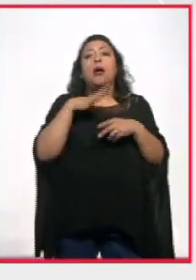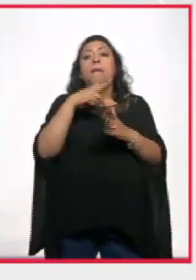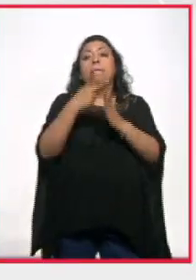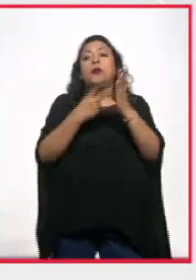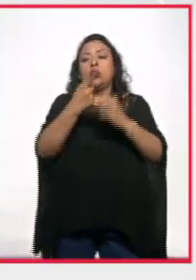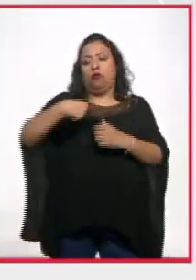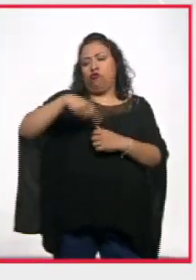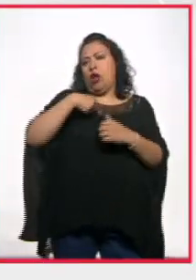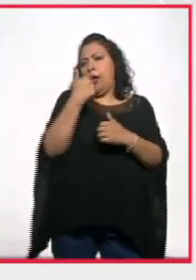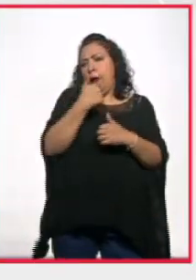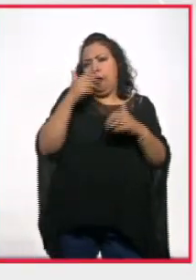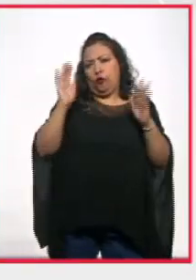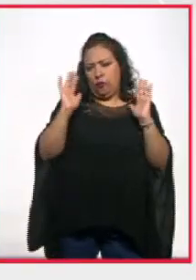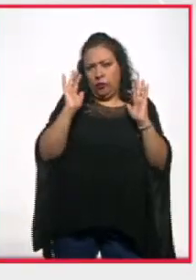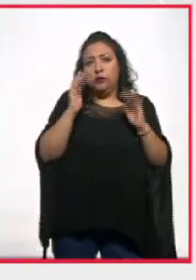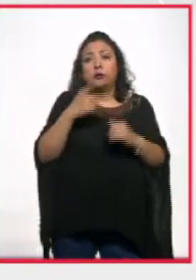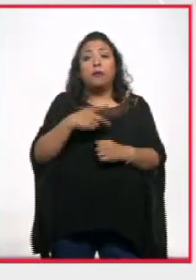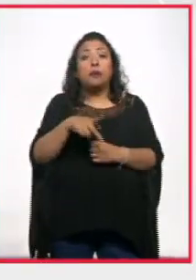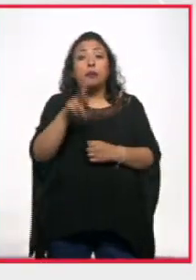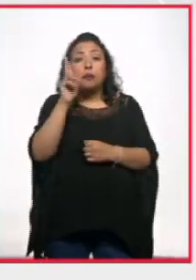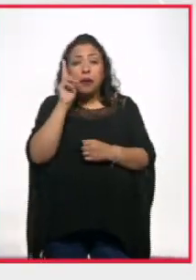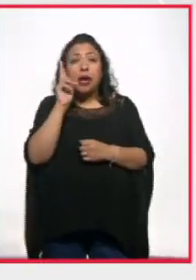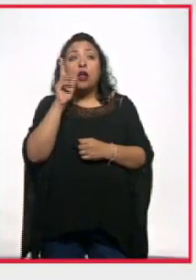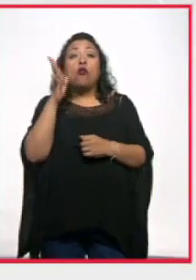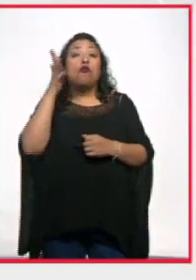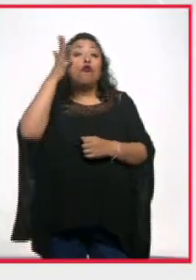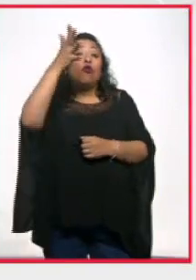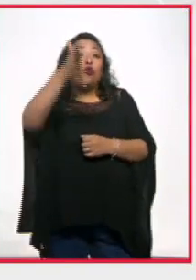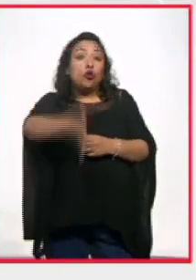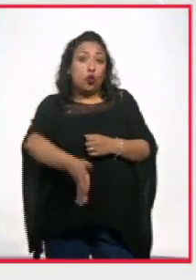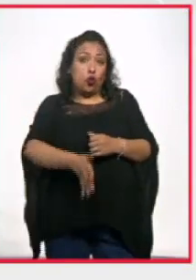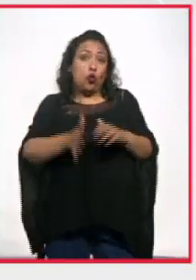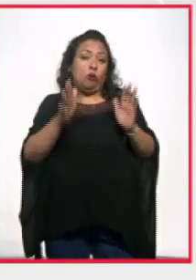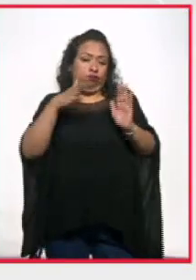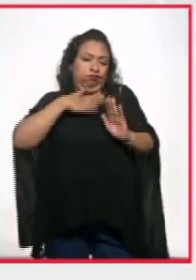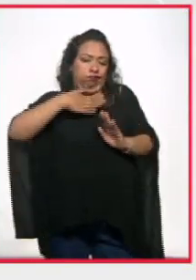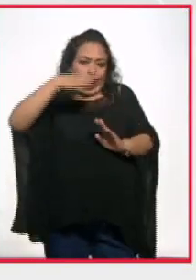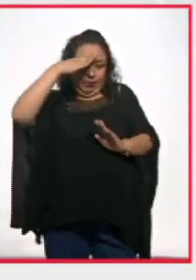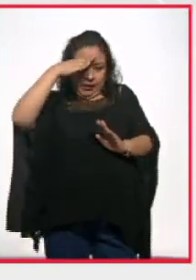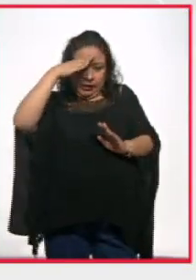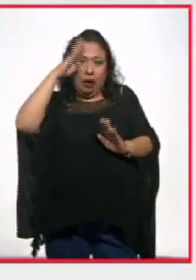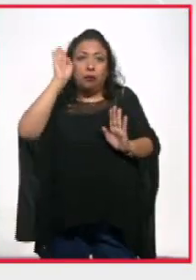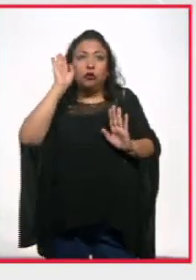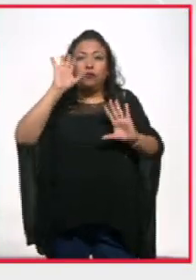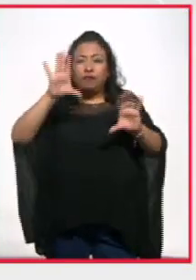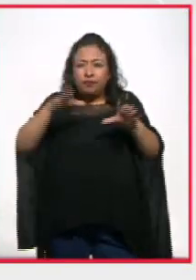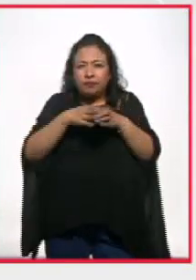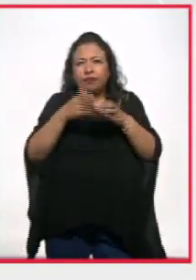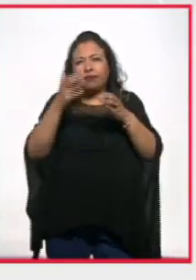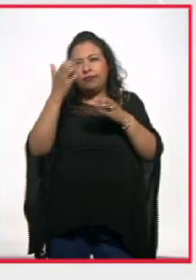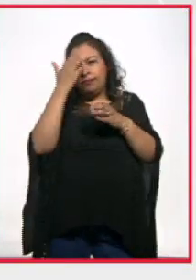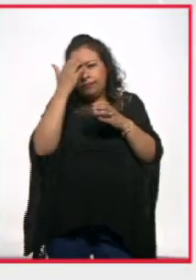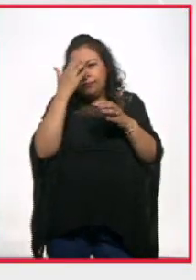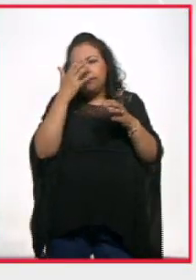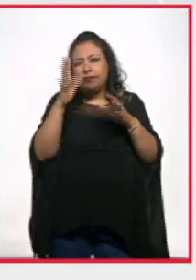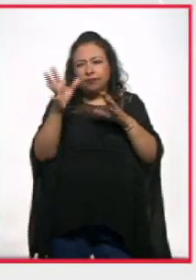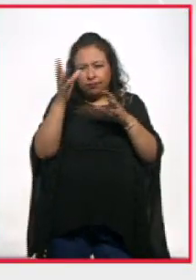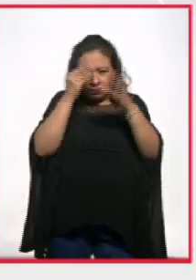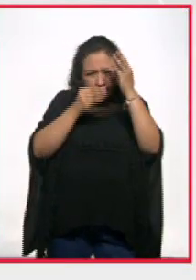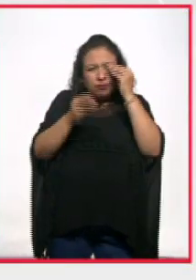proyecto estudiantil, pero el futuro que le vemos es que todo este conocimiento que hemos